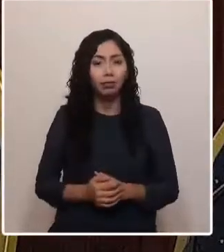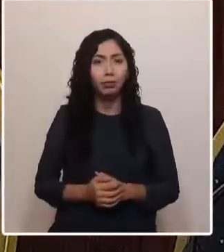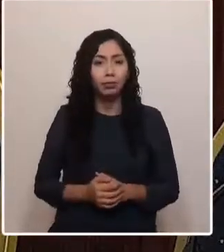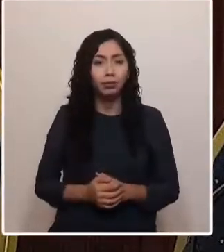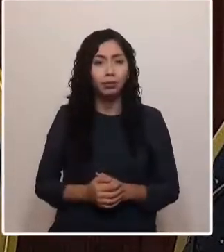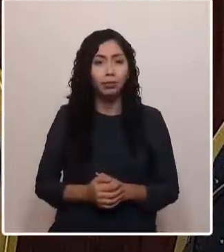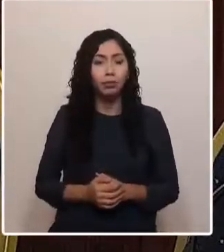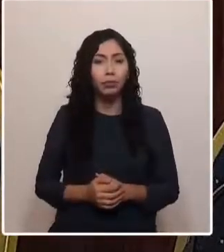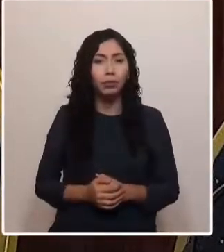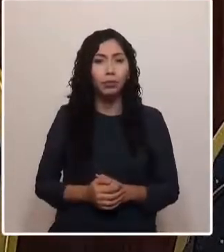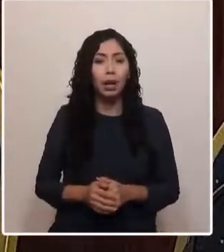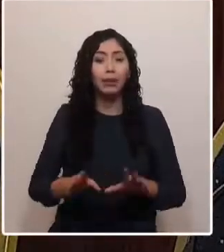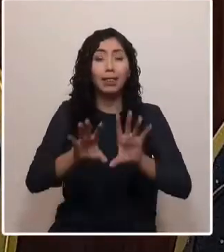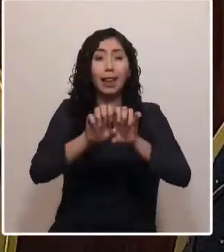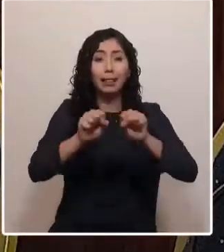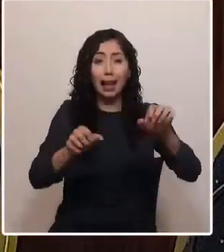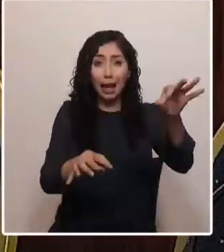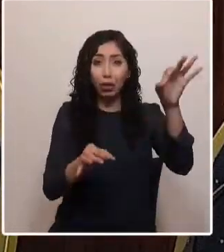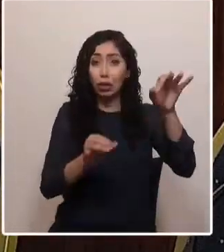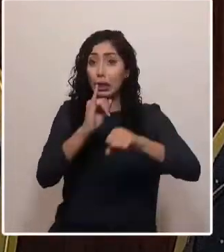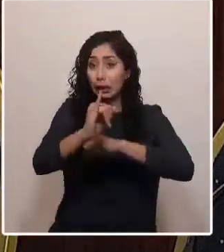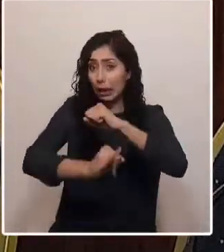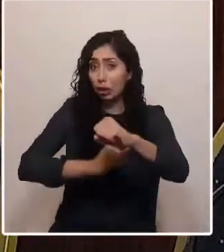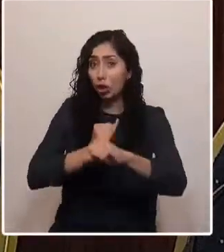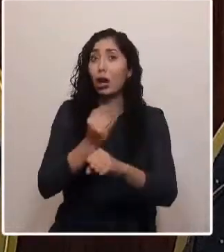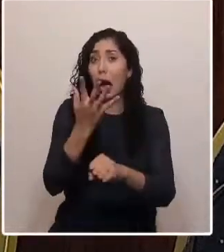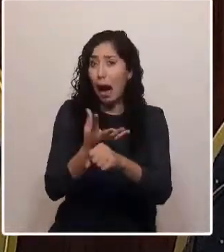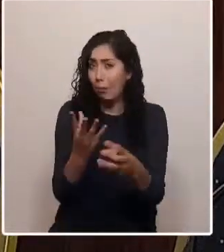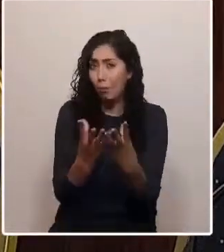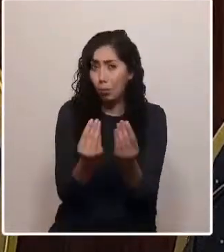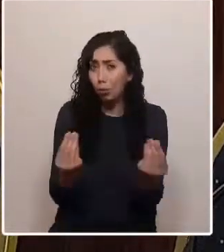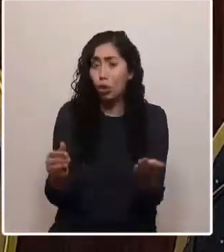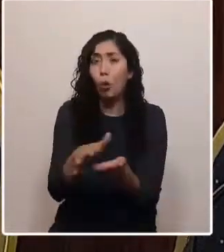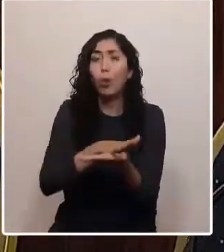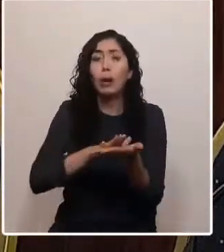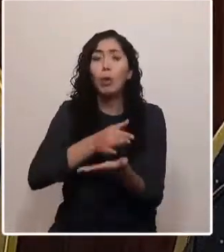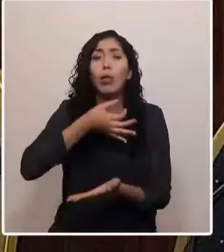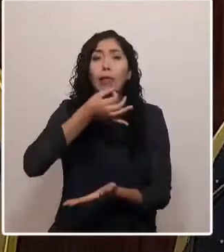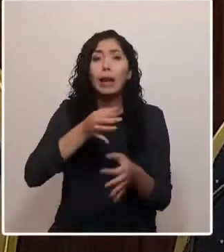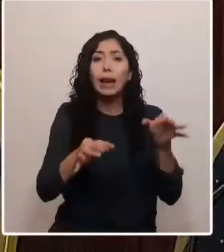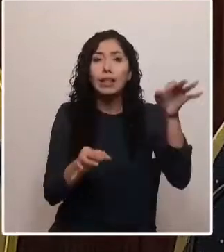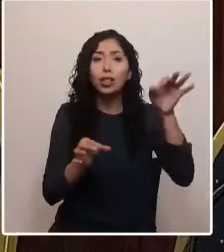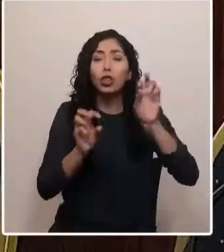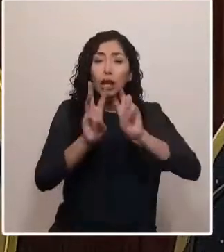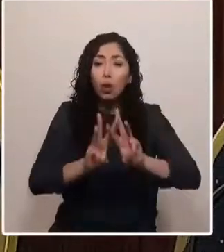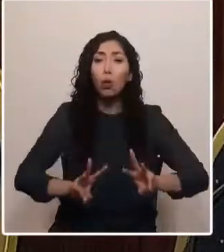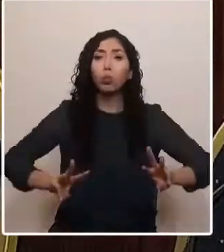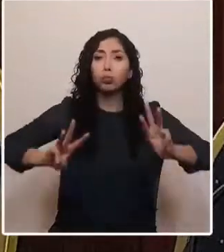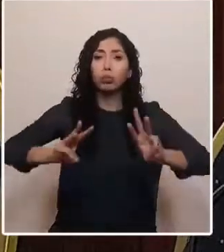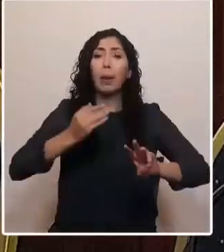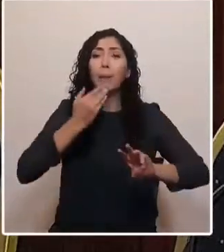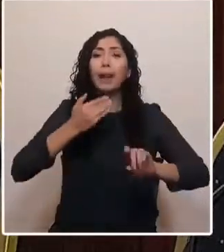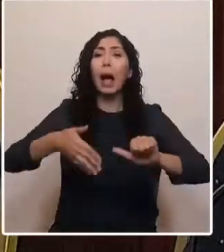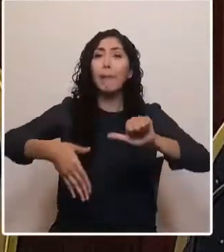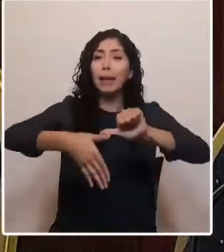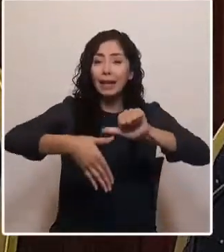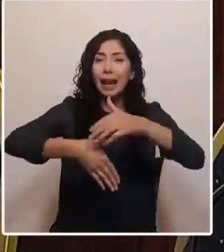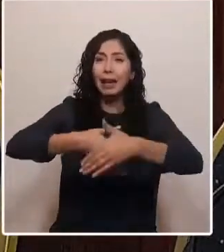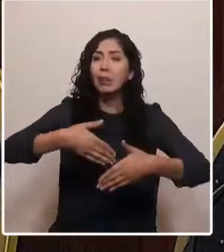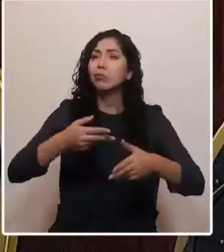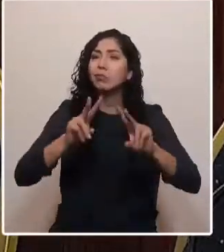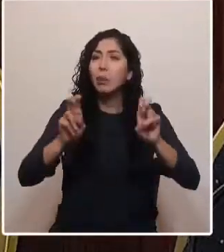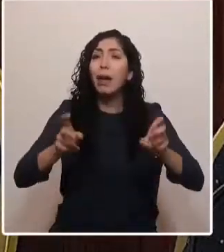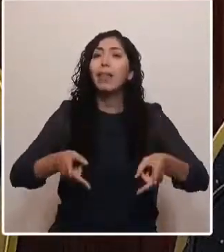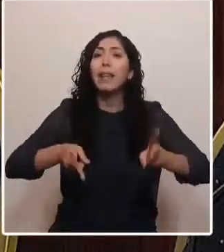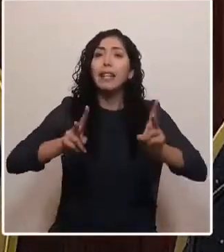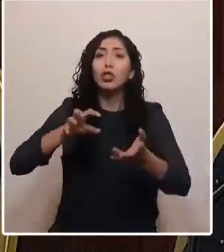tratados e instrumentos internacionales, por ejemplo, la Declaración de las Naciones Unidas y Americana sobre derechos de los pueblos